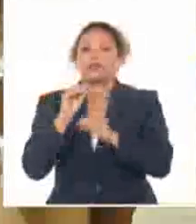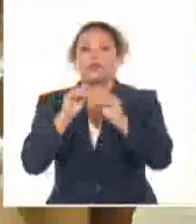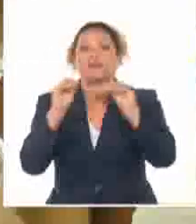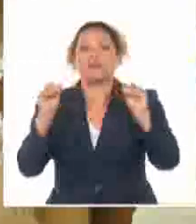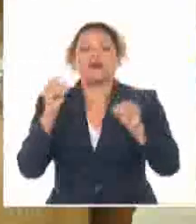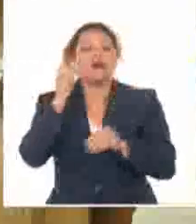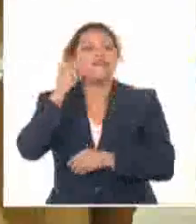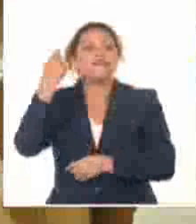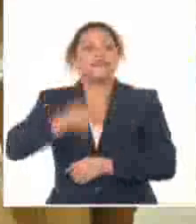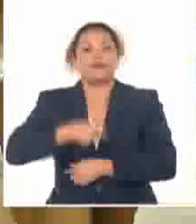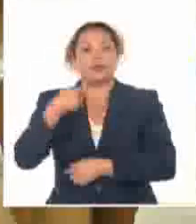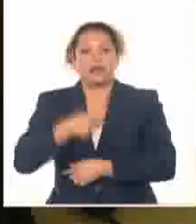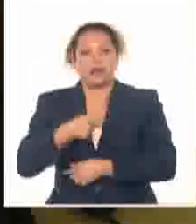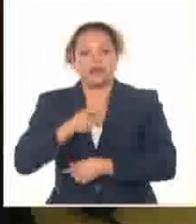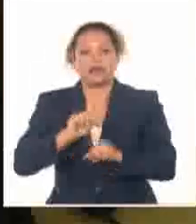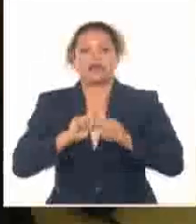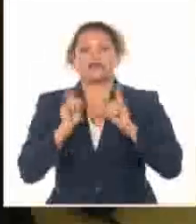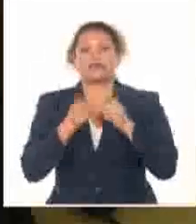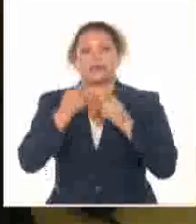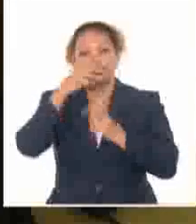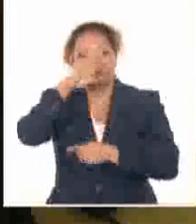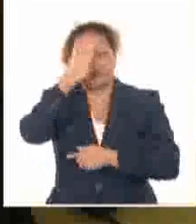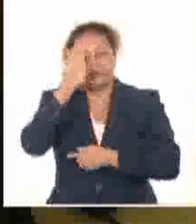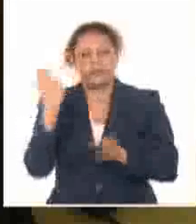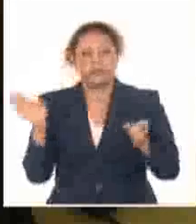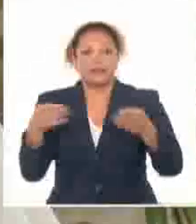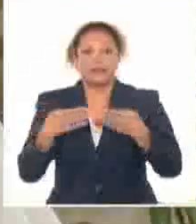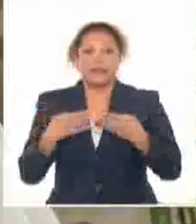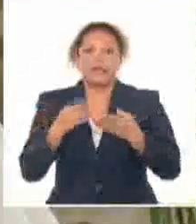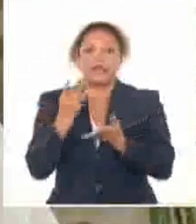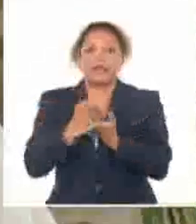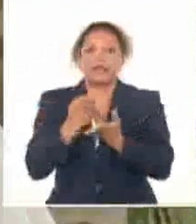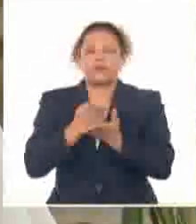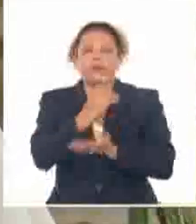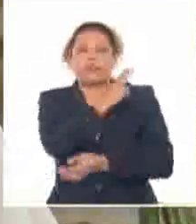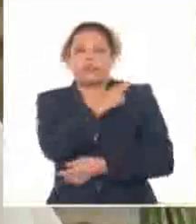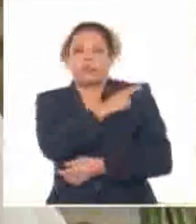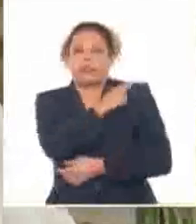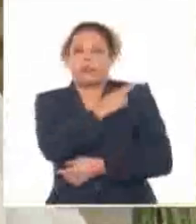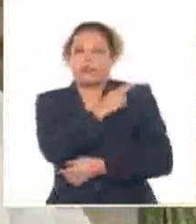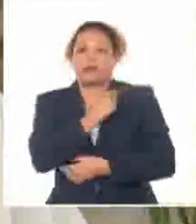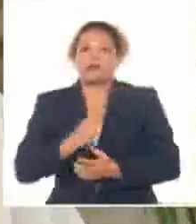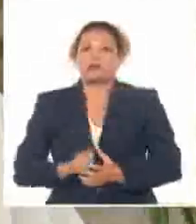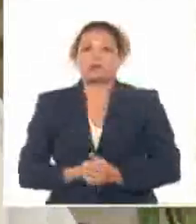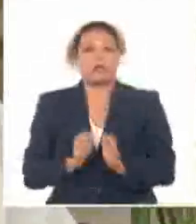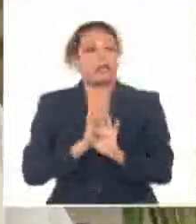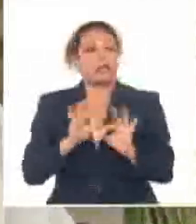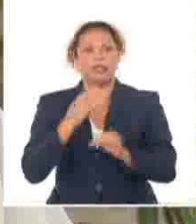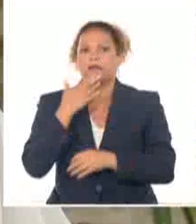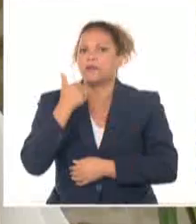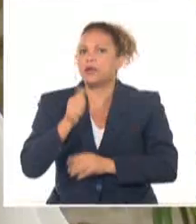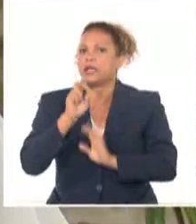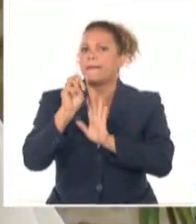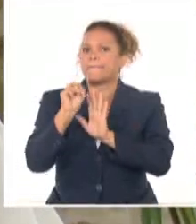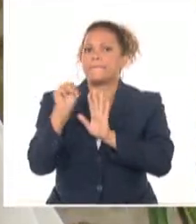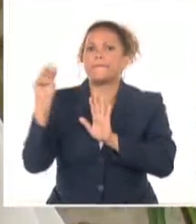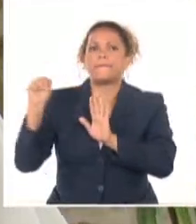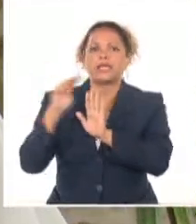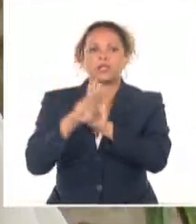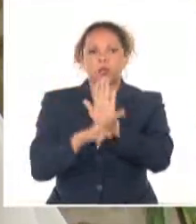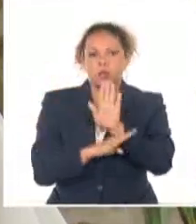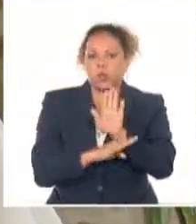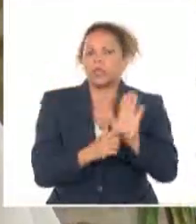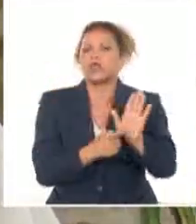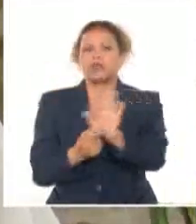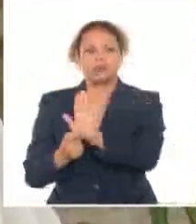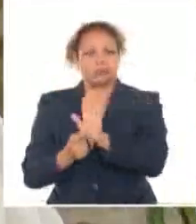General de la República de Cuba, que concluyó en la Escuela Superior de Cuadros. De muy buena calidad, con una buena metodología que se ha presentado,